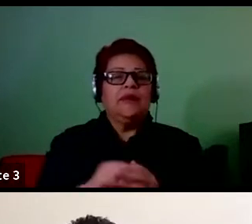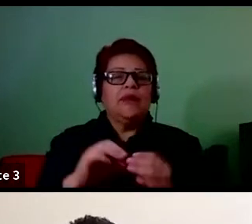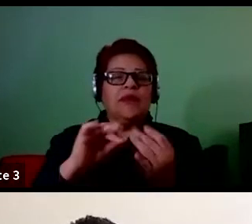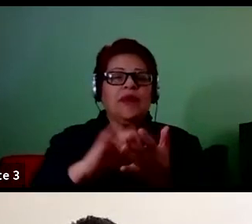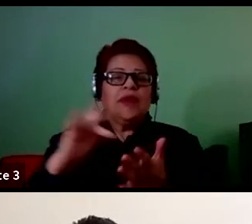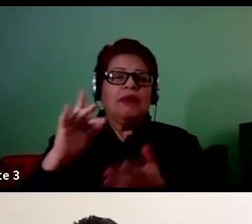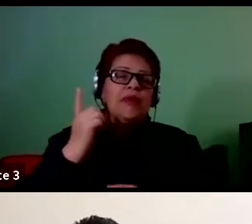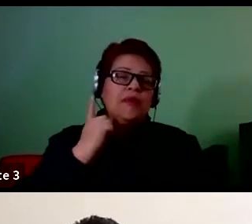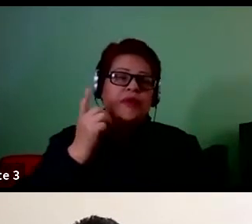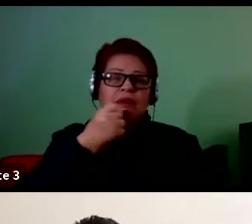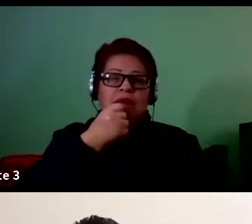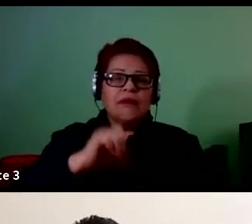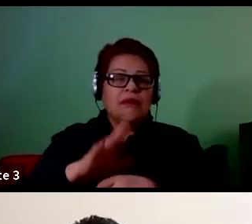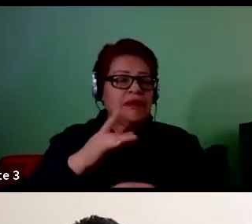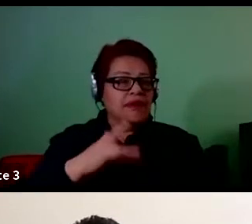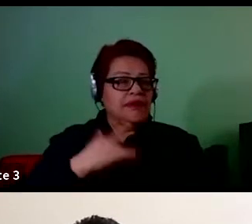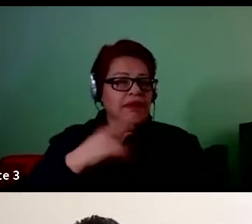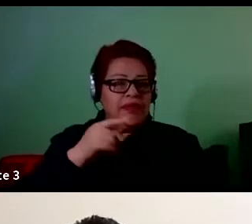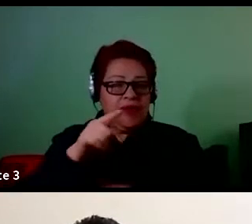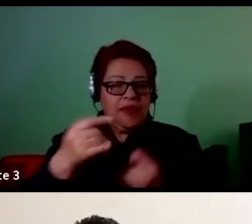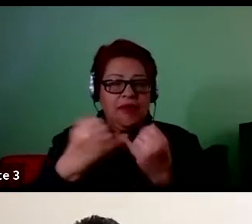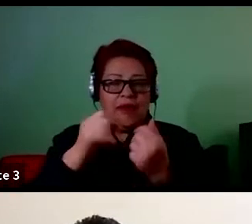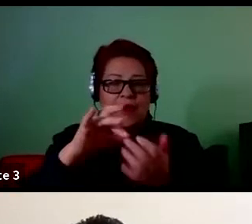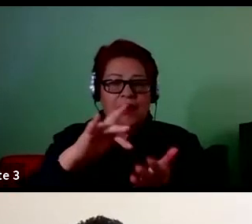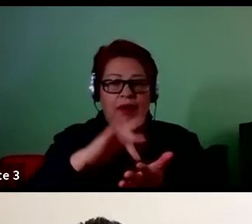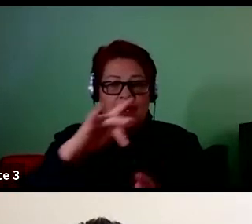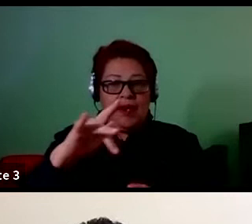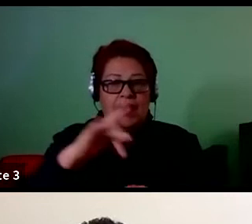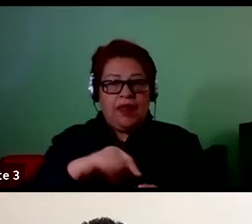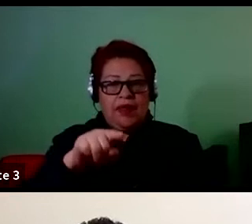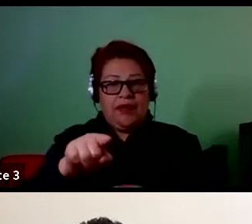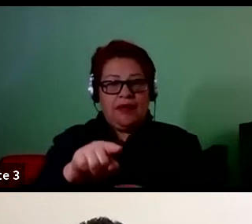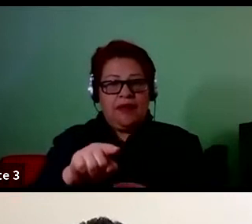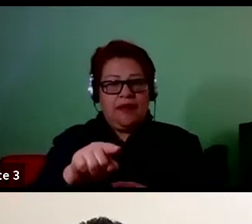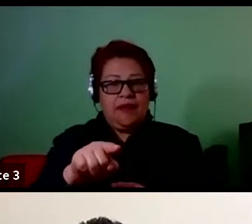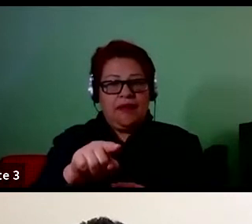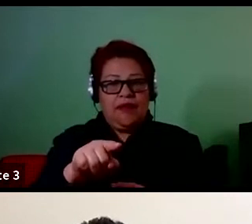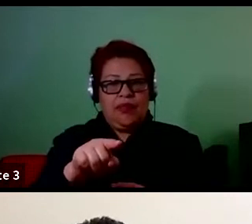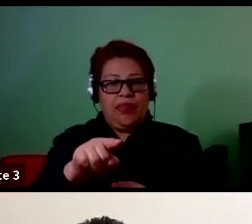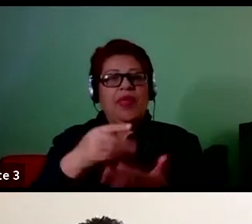secretario. Ahora, en el mismo sentido, agradecería